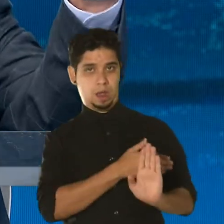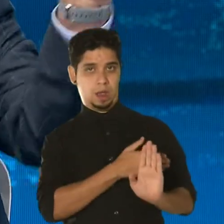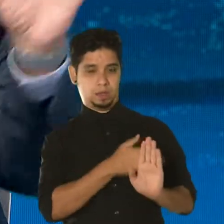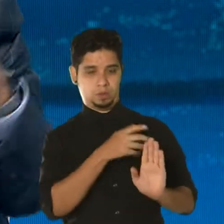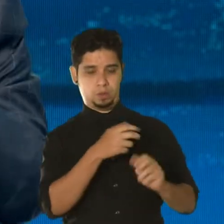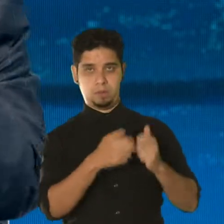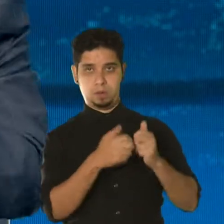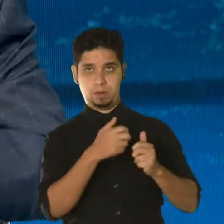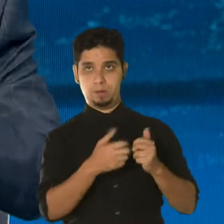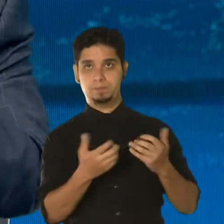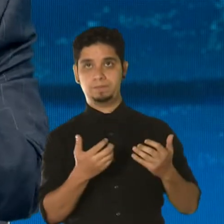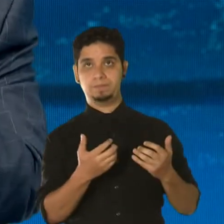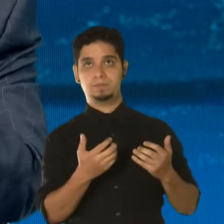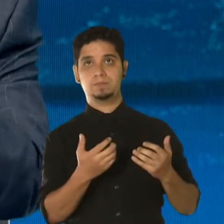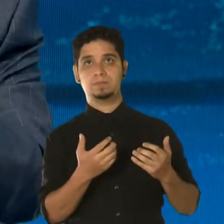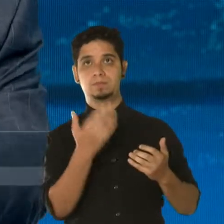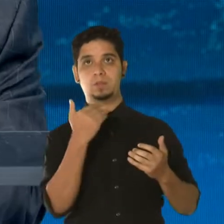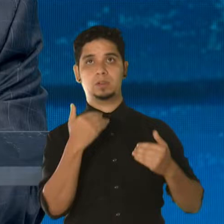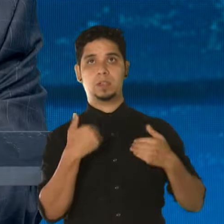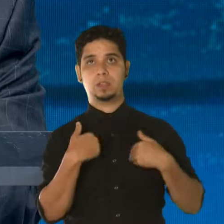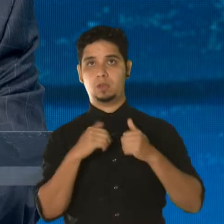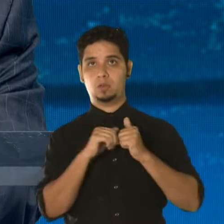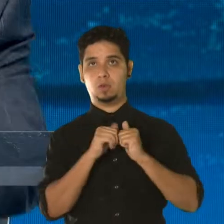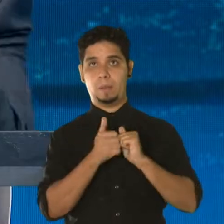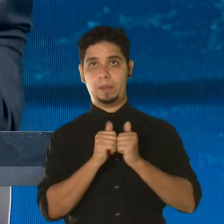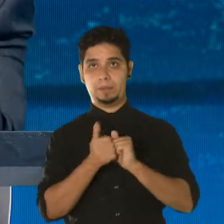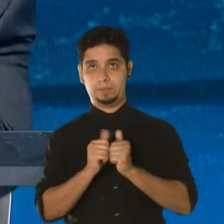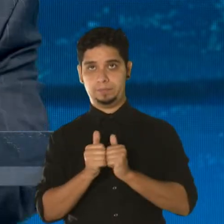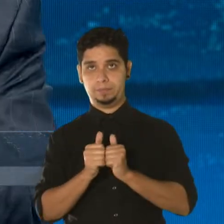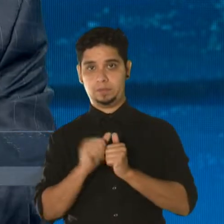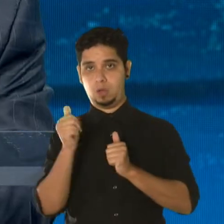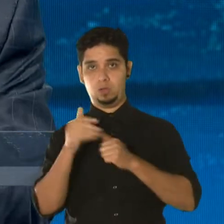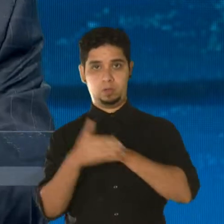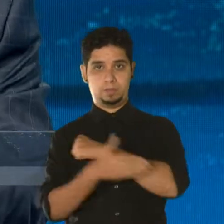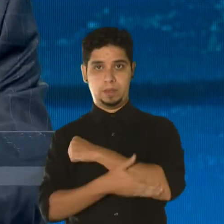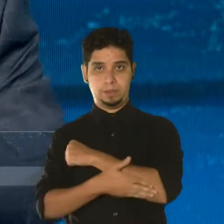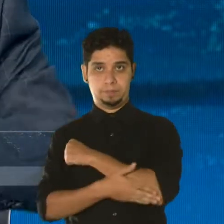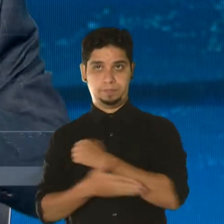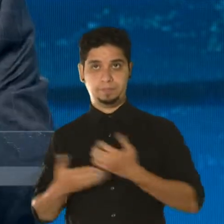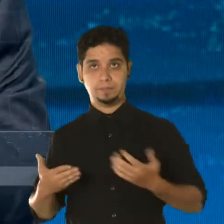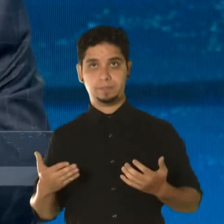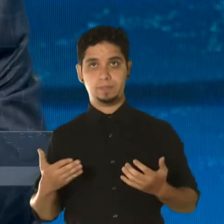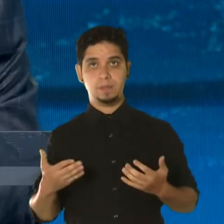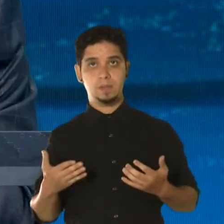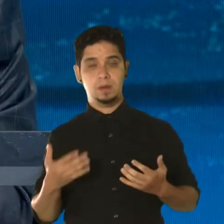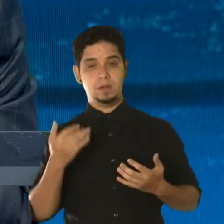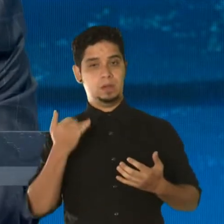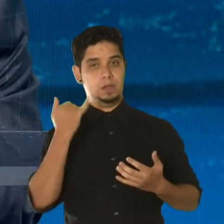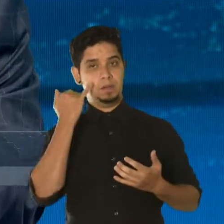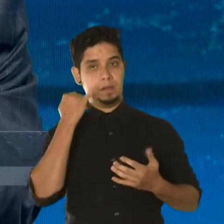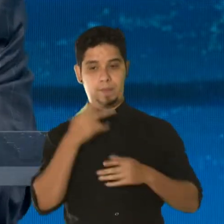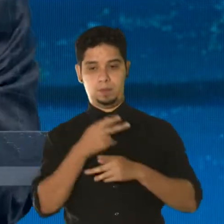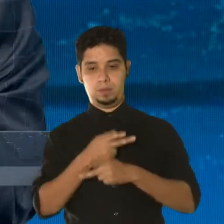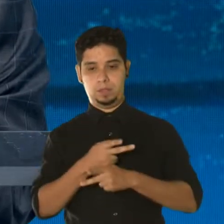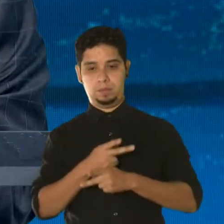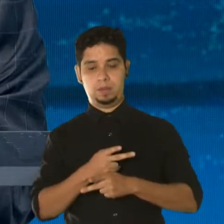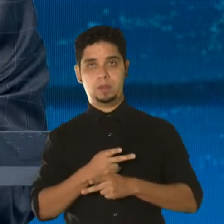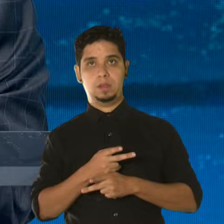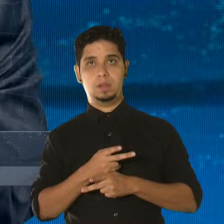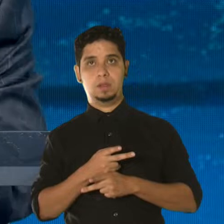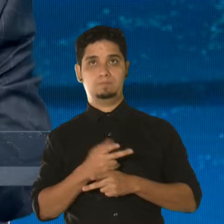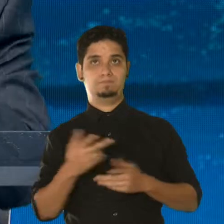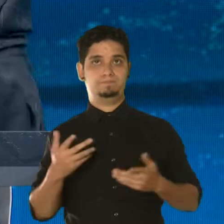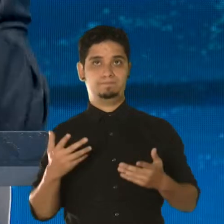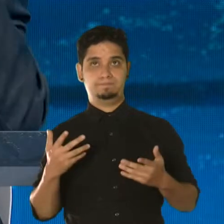problemas, ¿verdad? Porque tenían competencia en otros países, ¿verdad? Y si la productividad que está esperando,